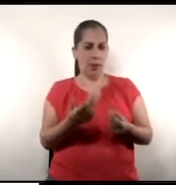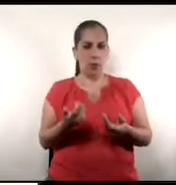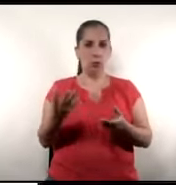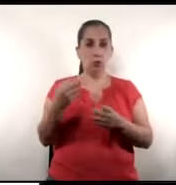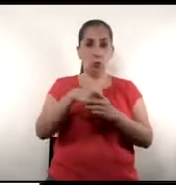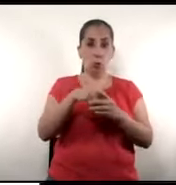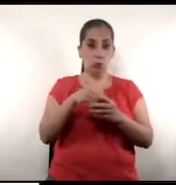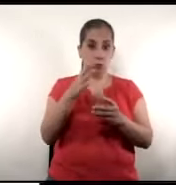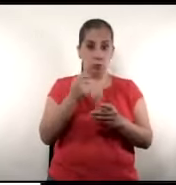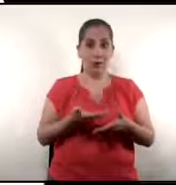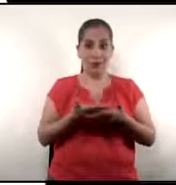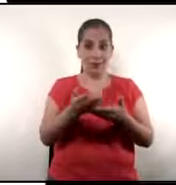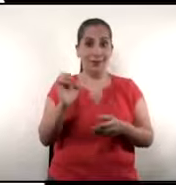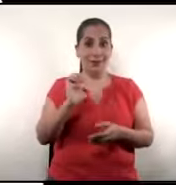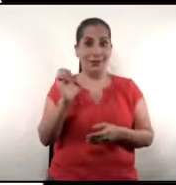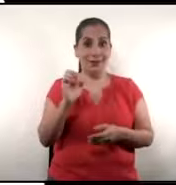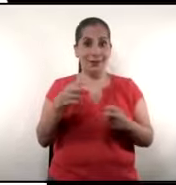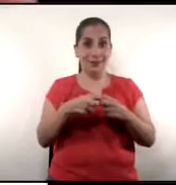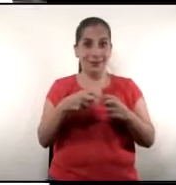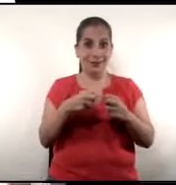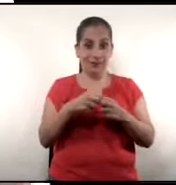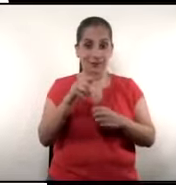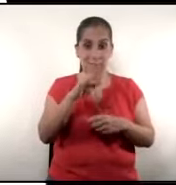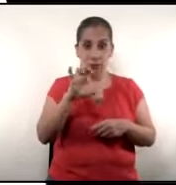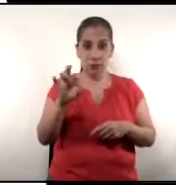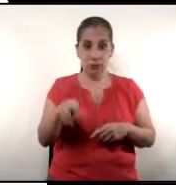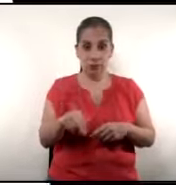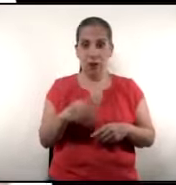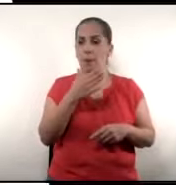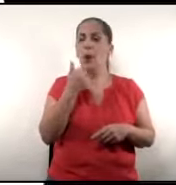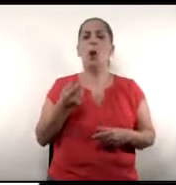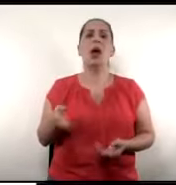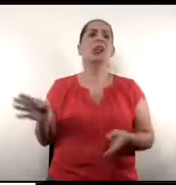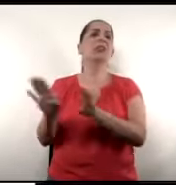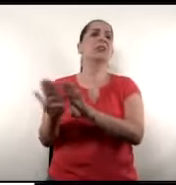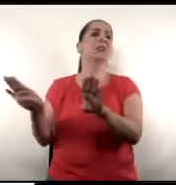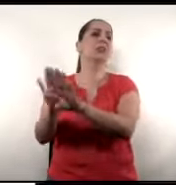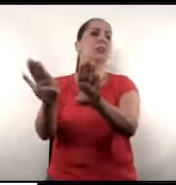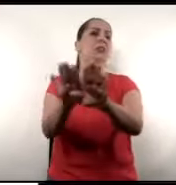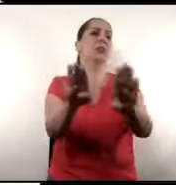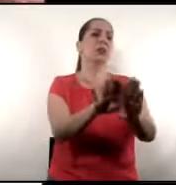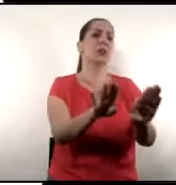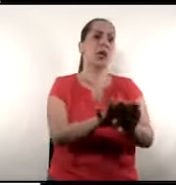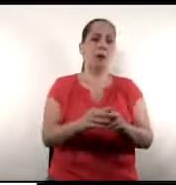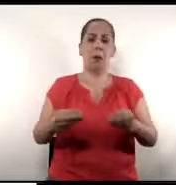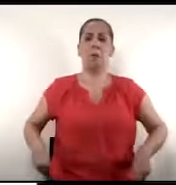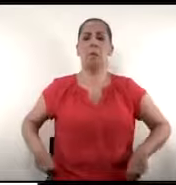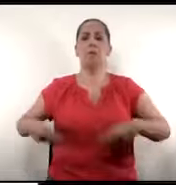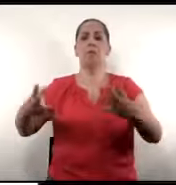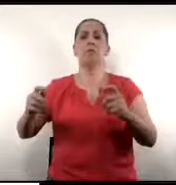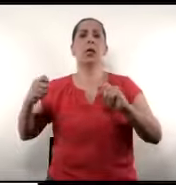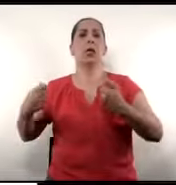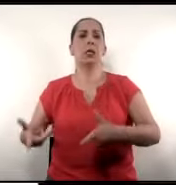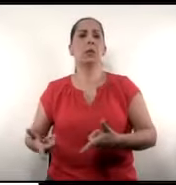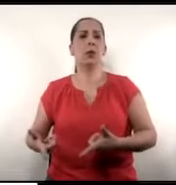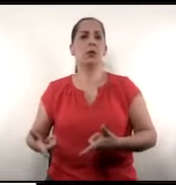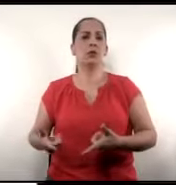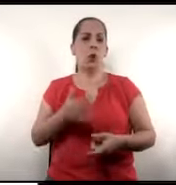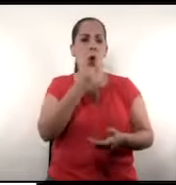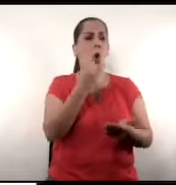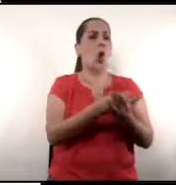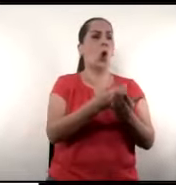generación eléctrica en el país, prefieren cerrar estas plantas, perder esa inversión, comprar energía en